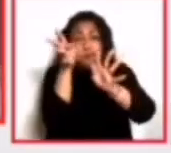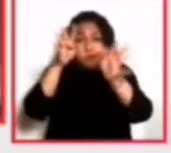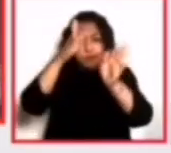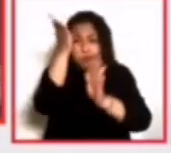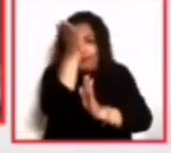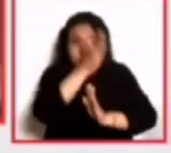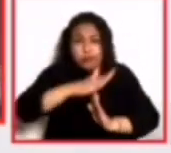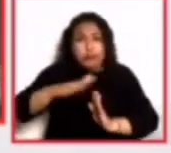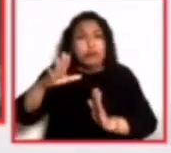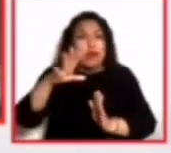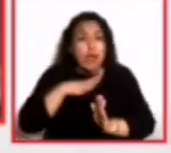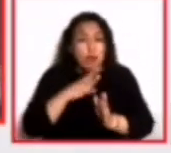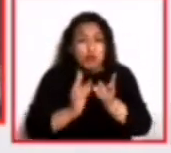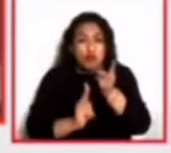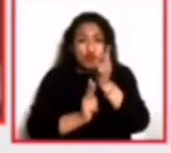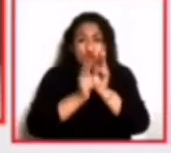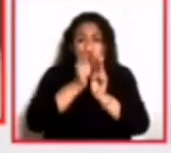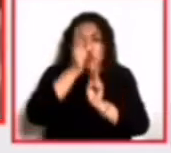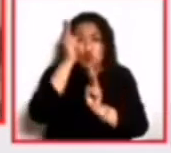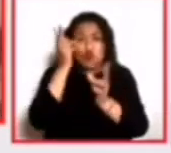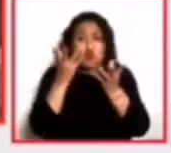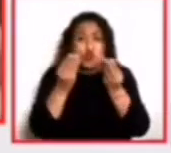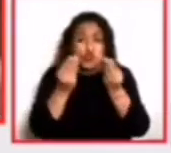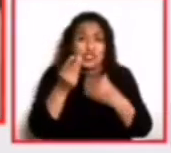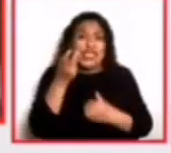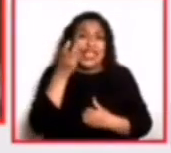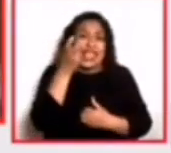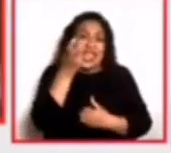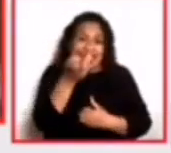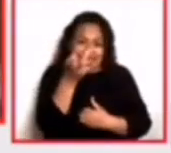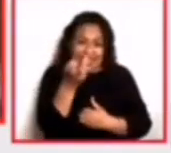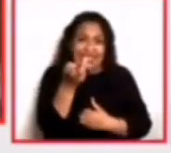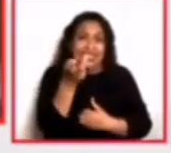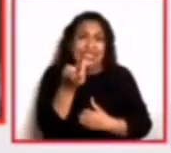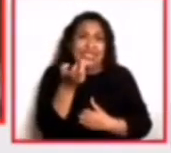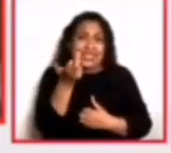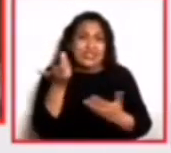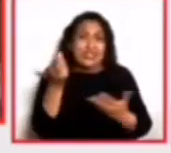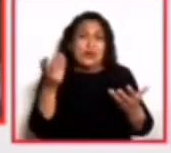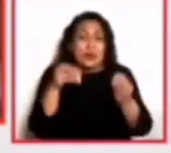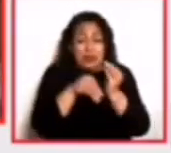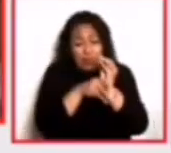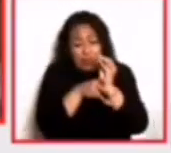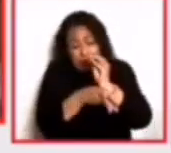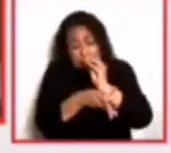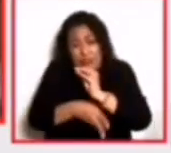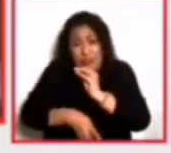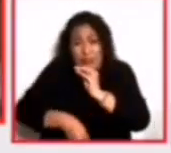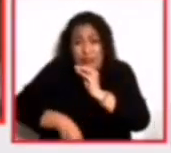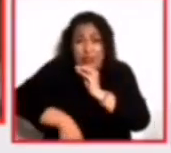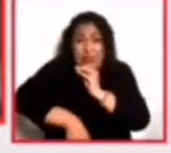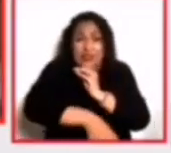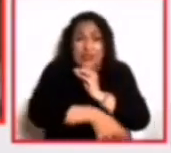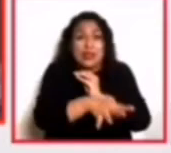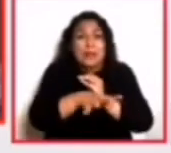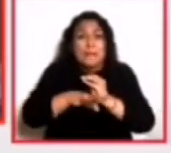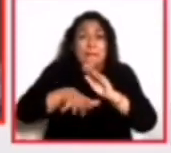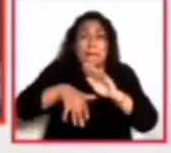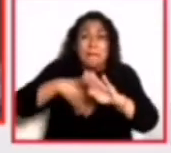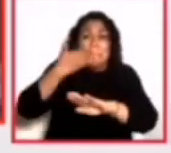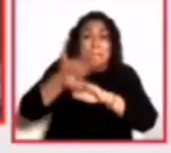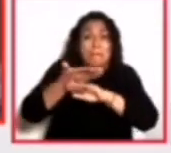a crecer, y eso hace que las raíces vulneren la